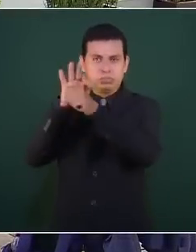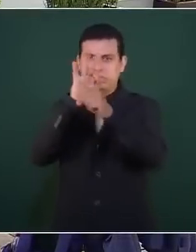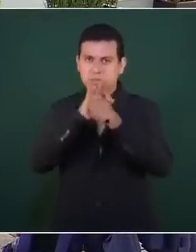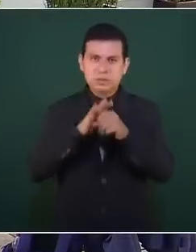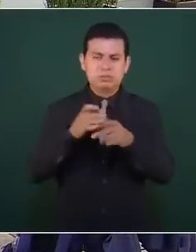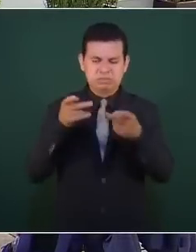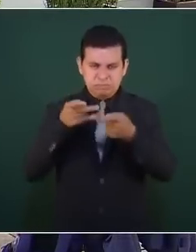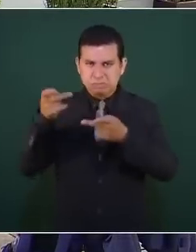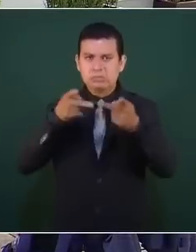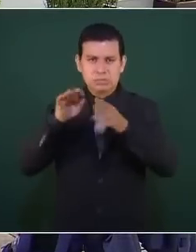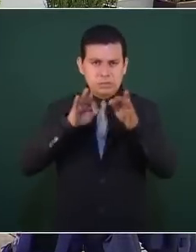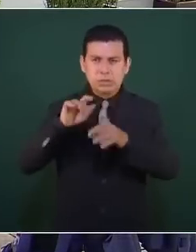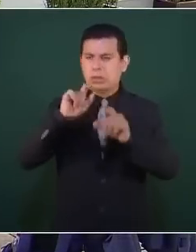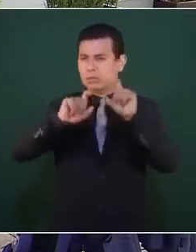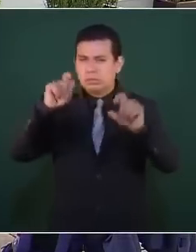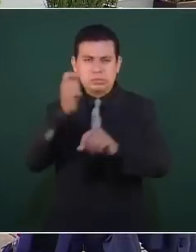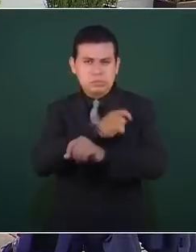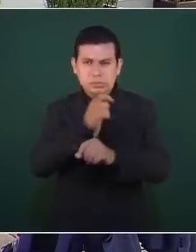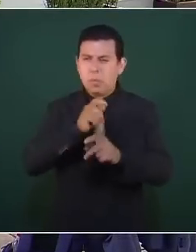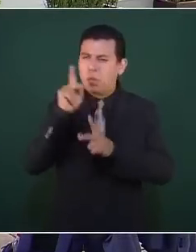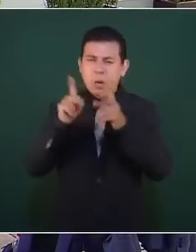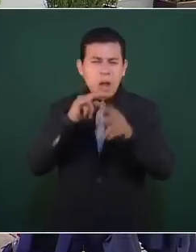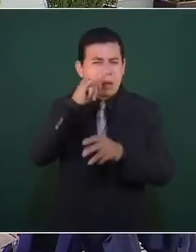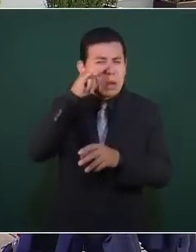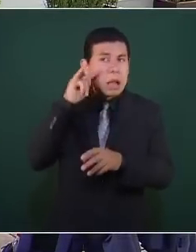hicieron trabajo en todos los pueblos